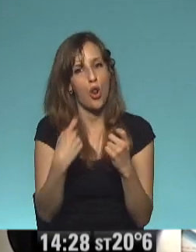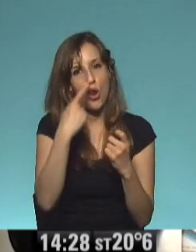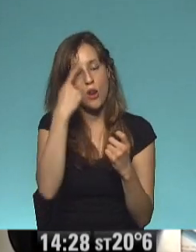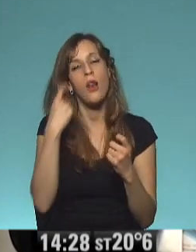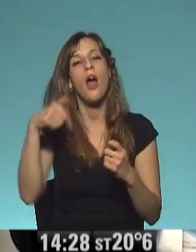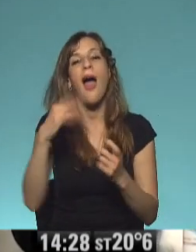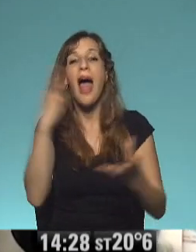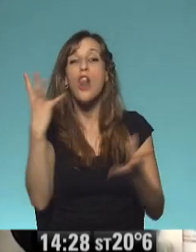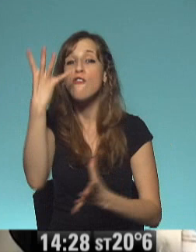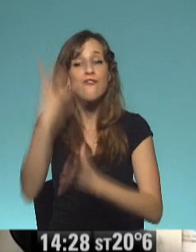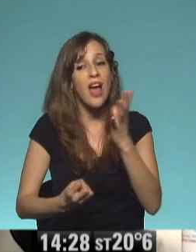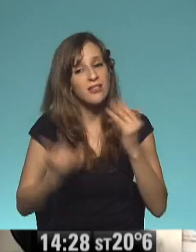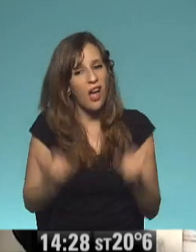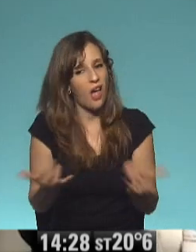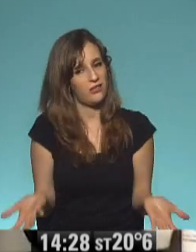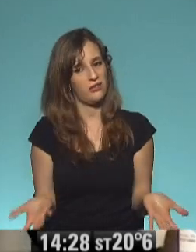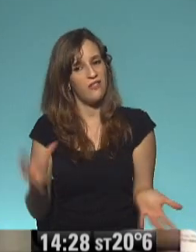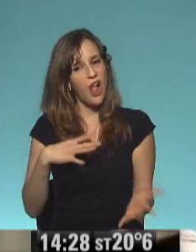bien.